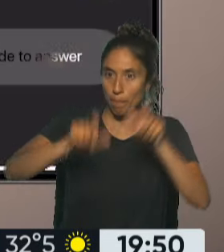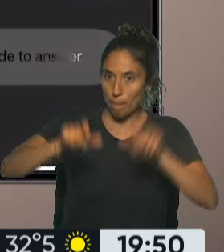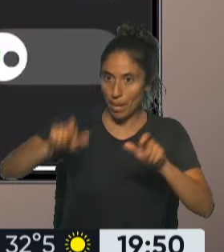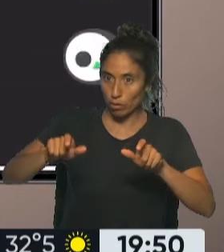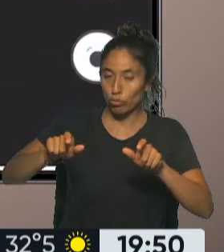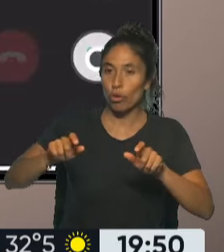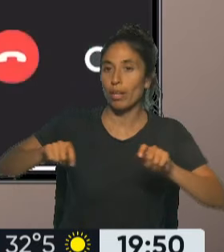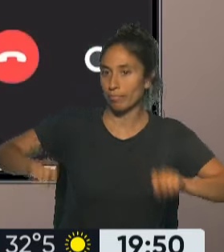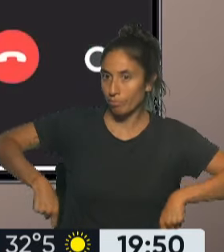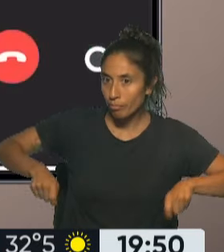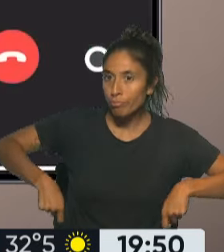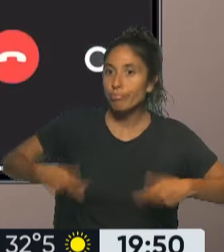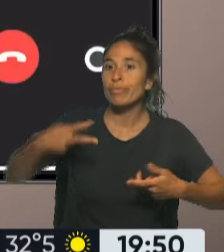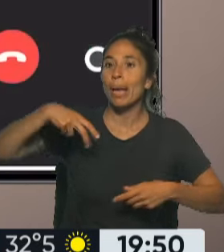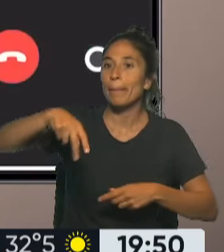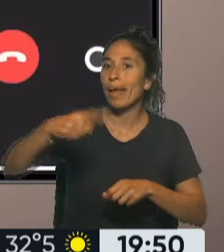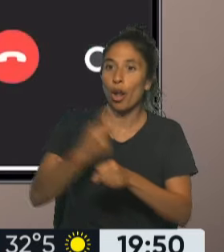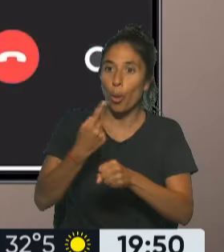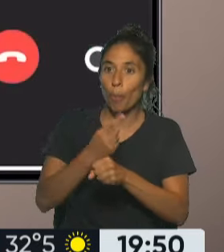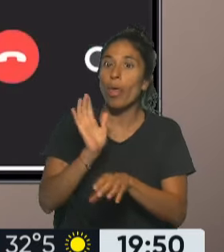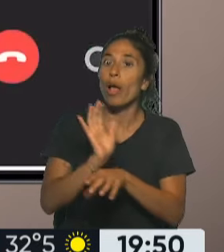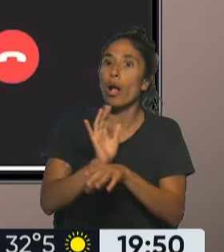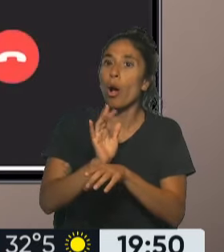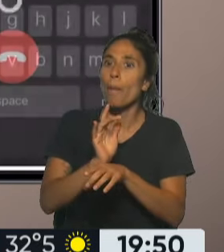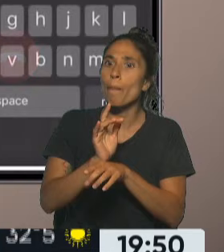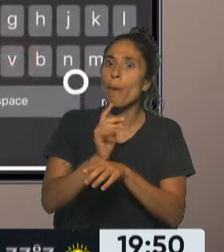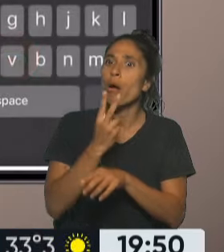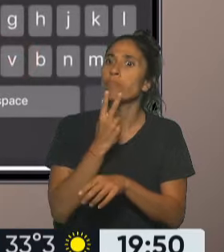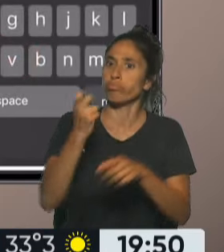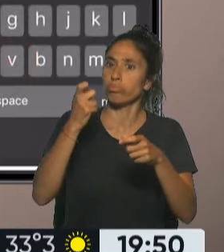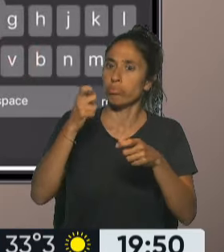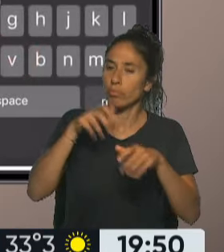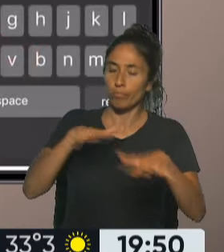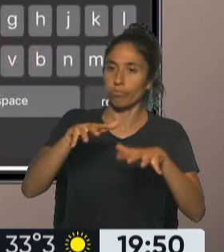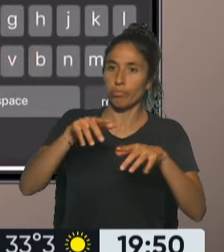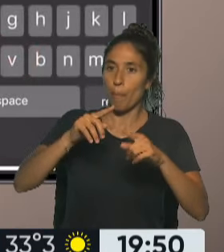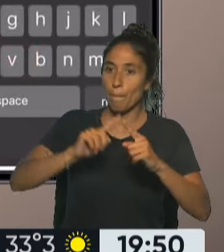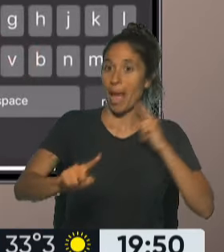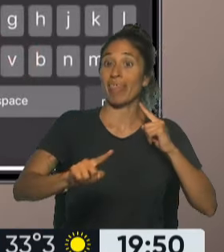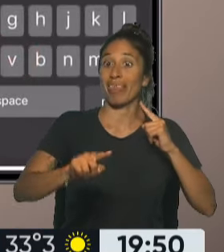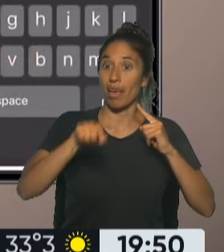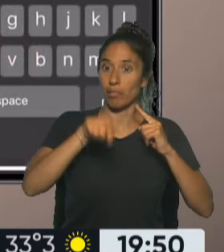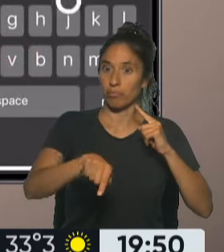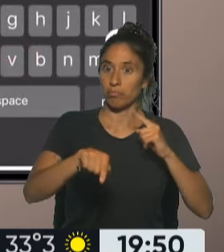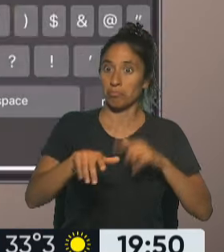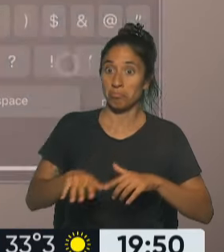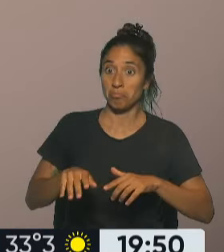por un problema físico Aquí está es como si fuera escuchamos a ver un